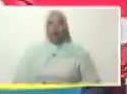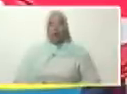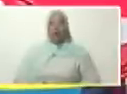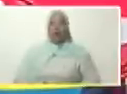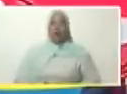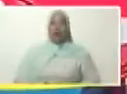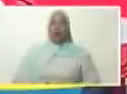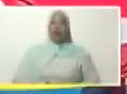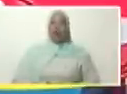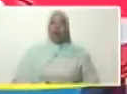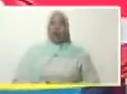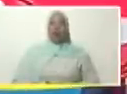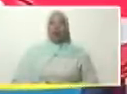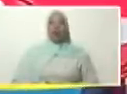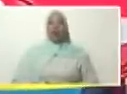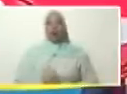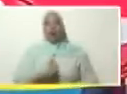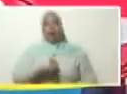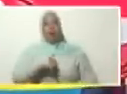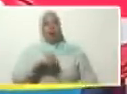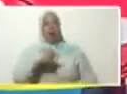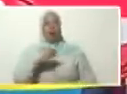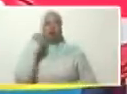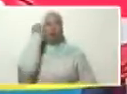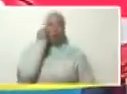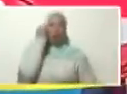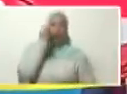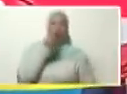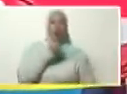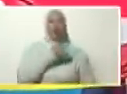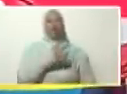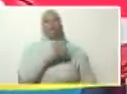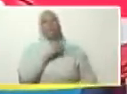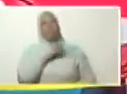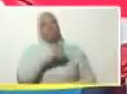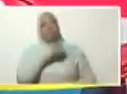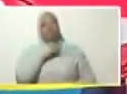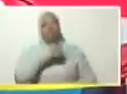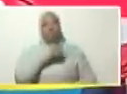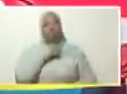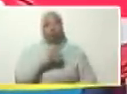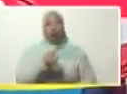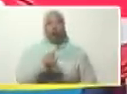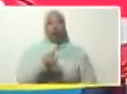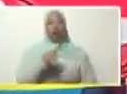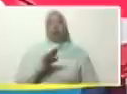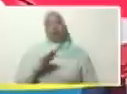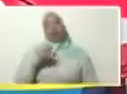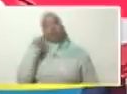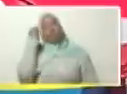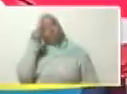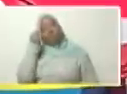Me hubiera gustado tener esas imágenes de lo que estoy contando. Porque mira, yo